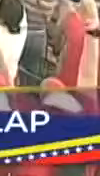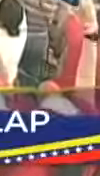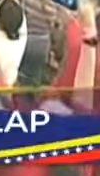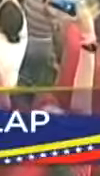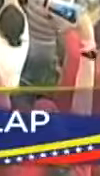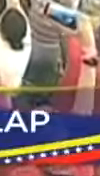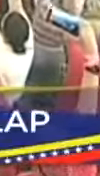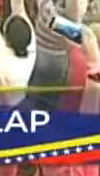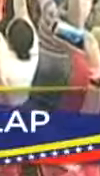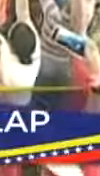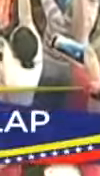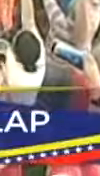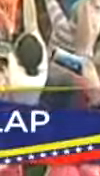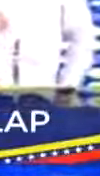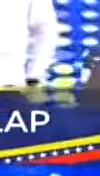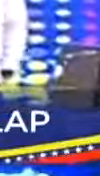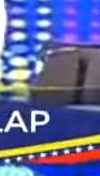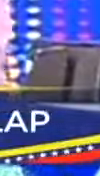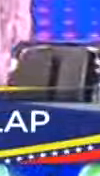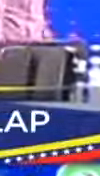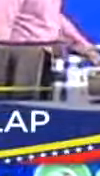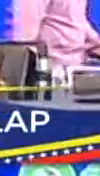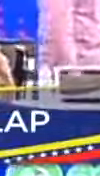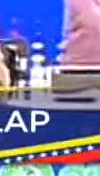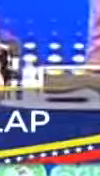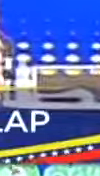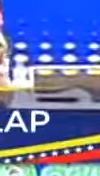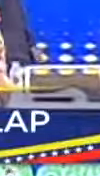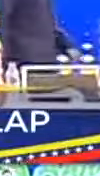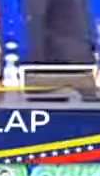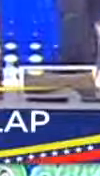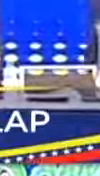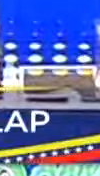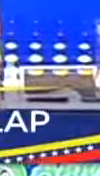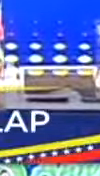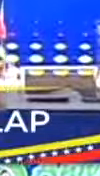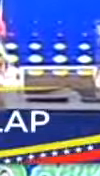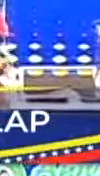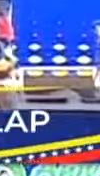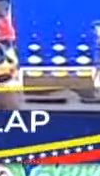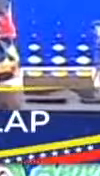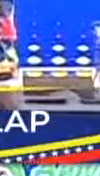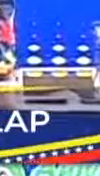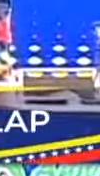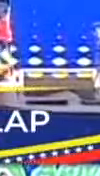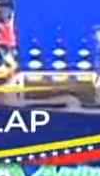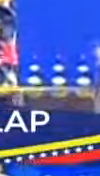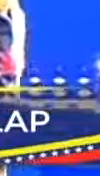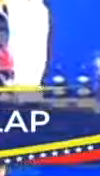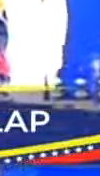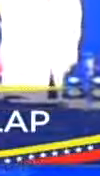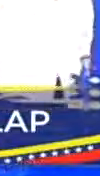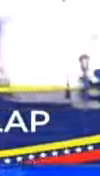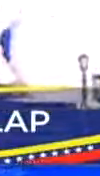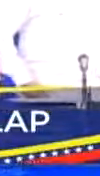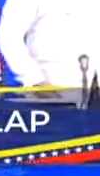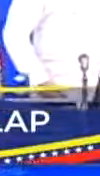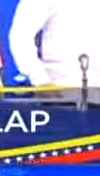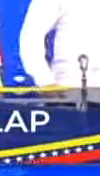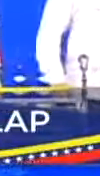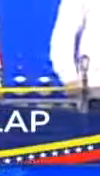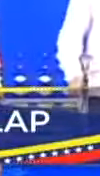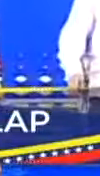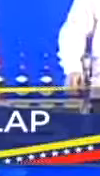Ahora es que viene lo bueno y lo mejor para los tlatelolcos. Allí vemos el recibimiento que le hacen al presidente Nicolás Maduro Moros, el aplauso,